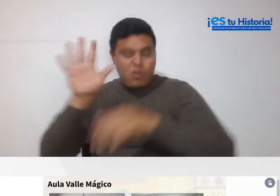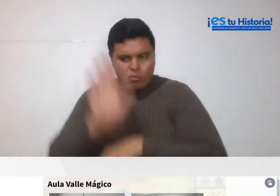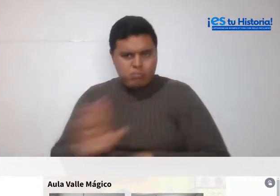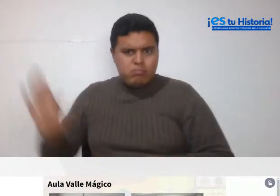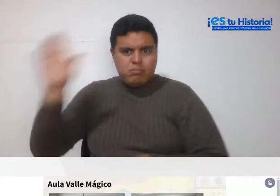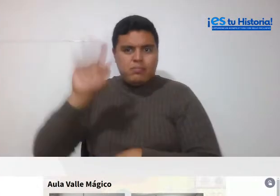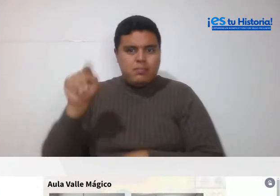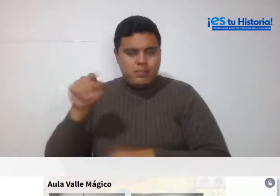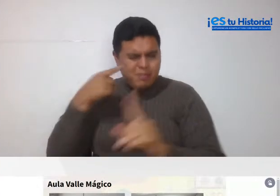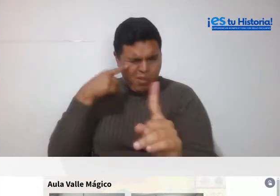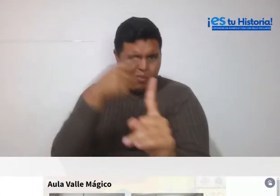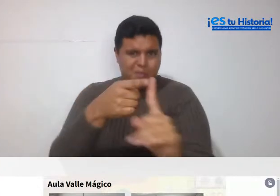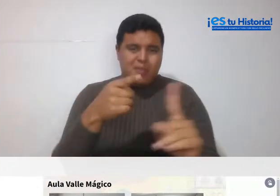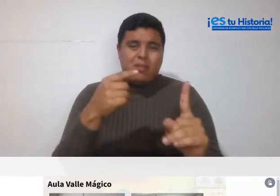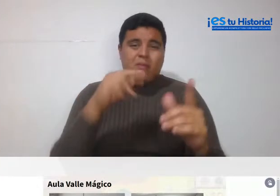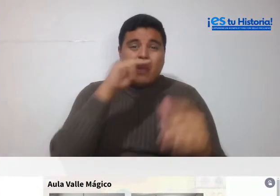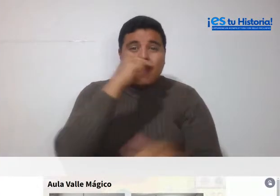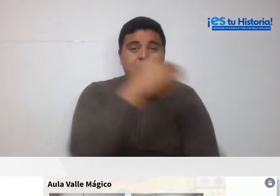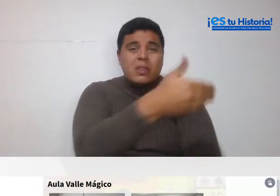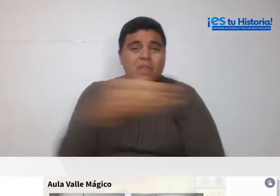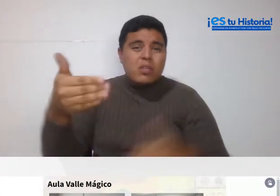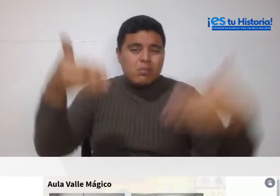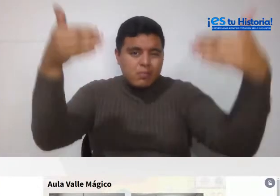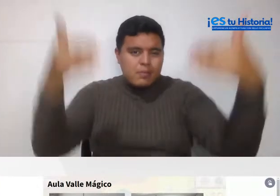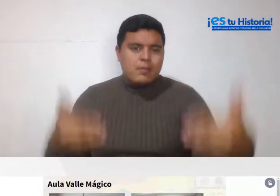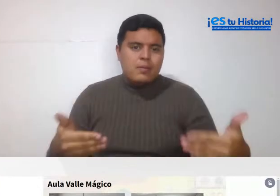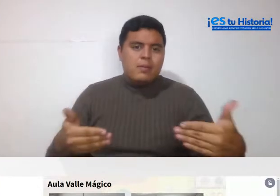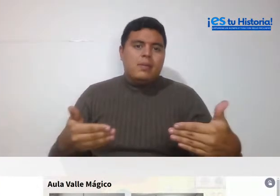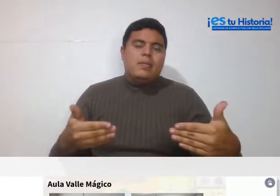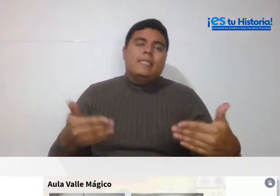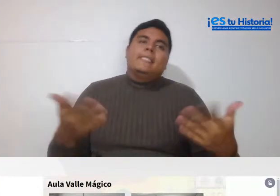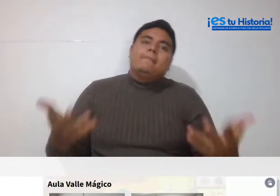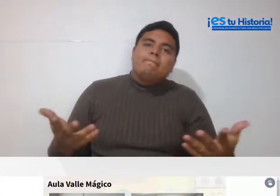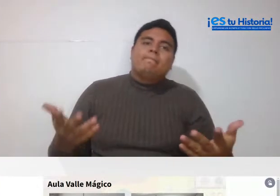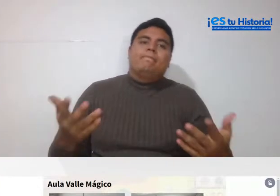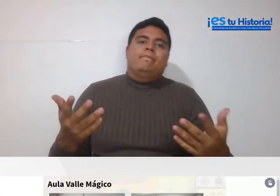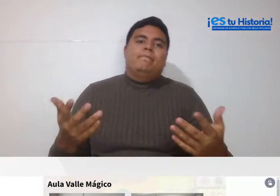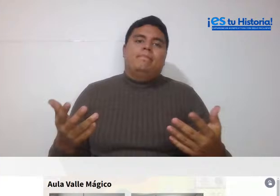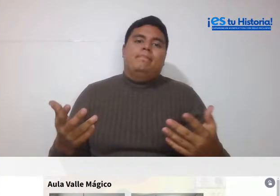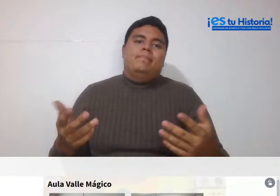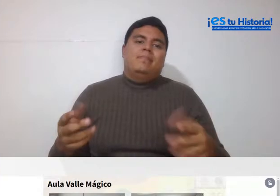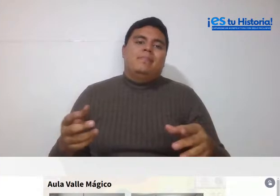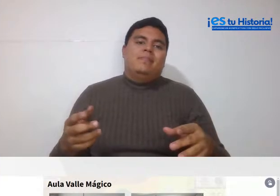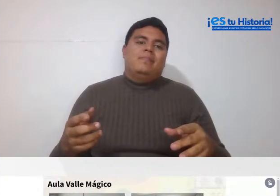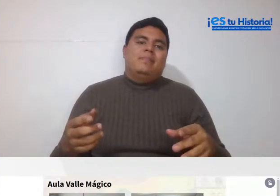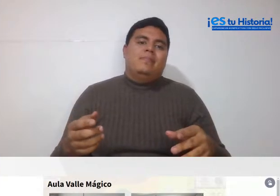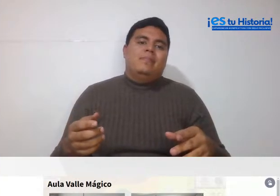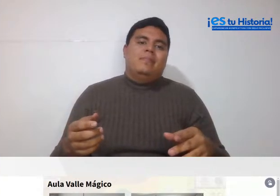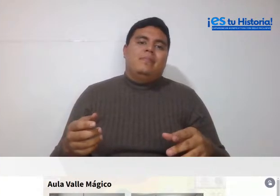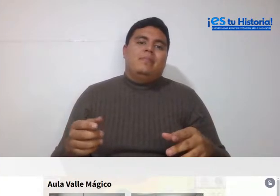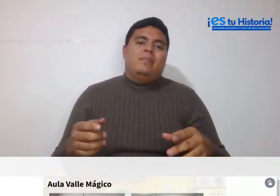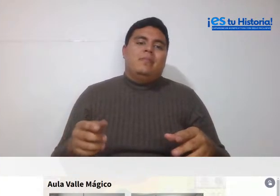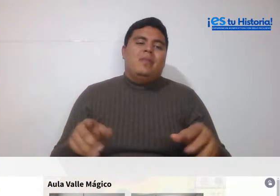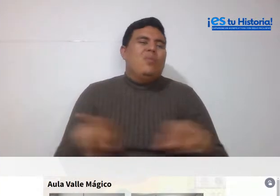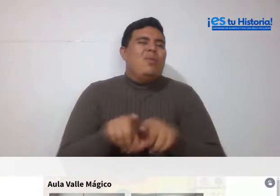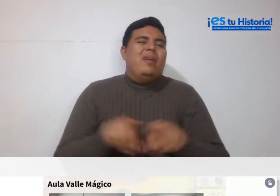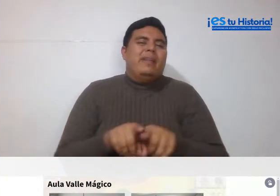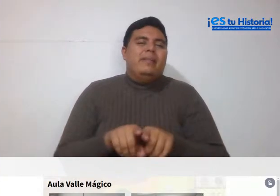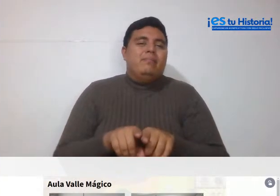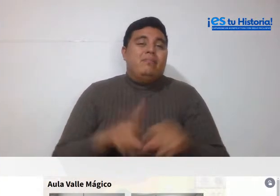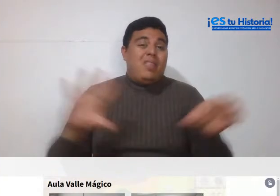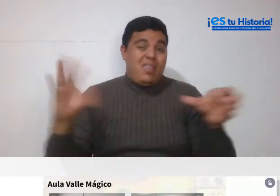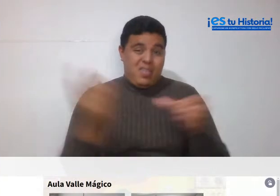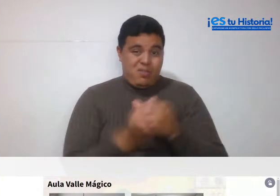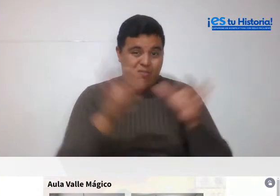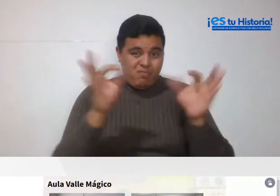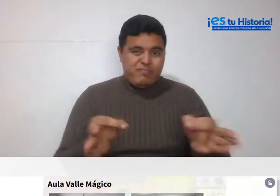digamos, con discapacidad, pues seguirá, no será inclusivo. Tenemos que tener a todos